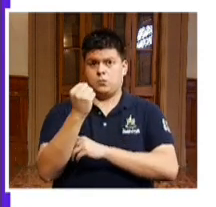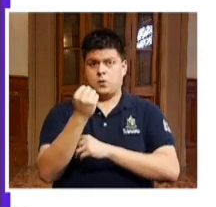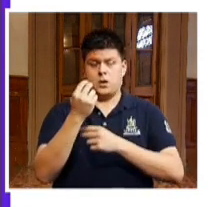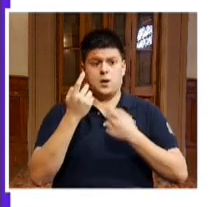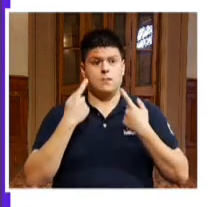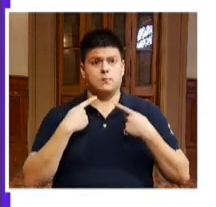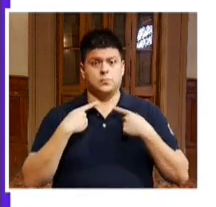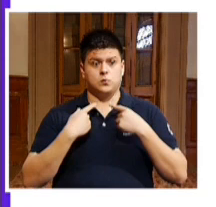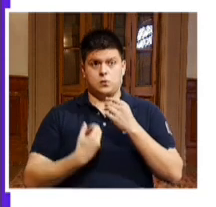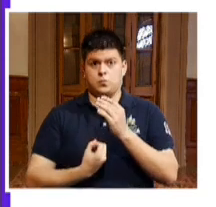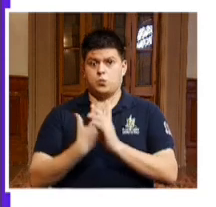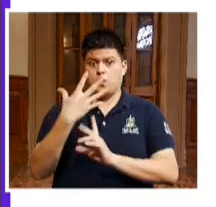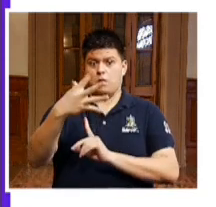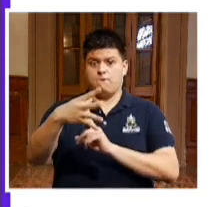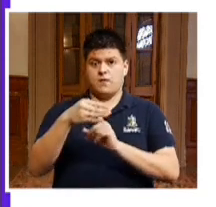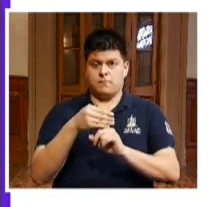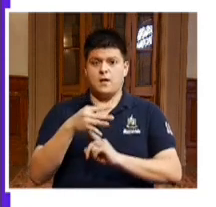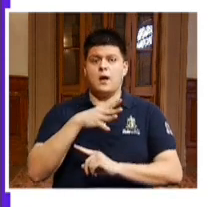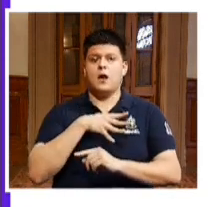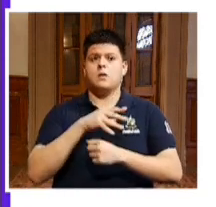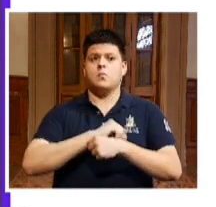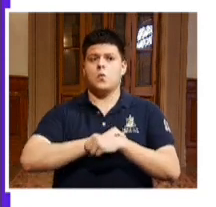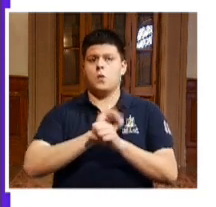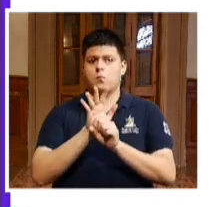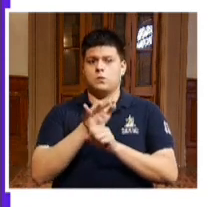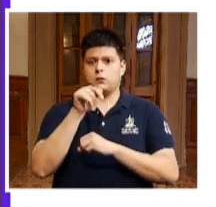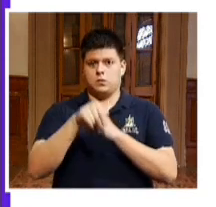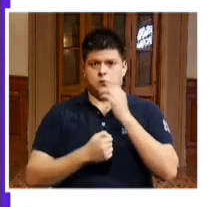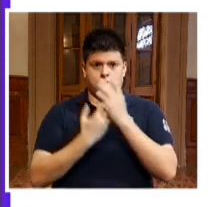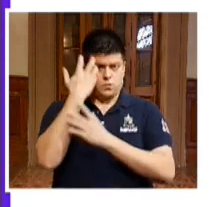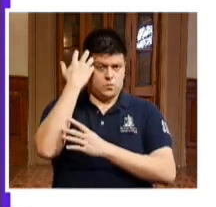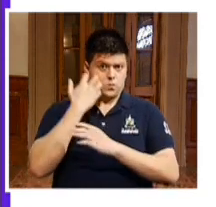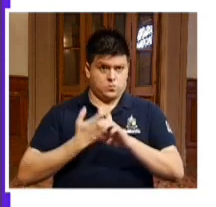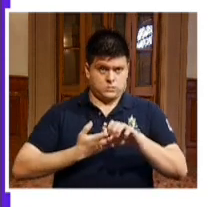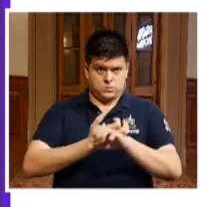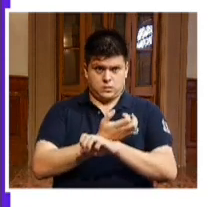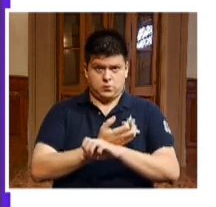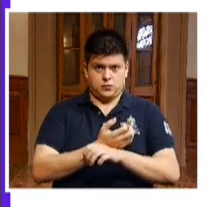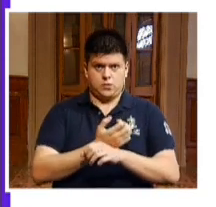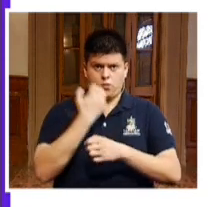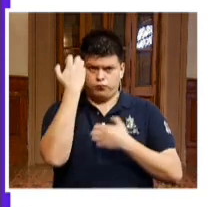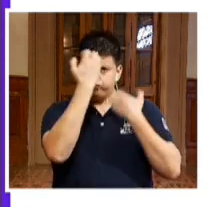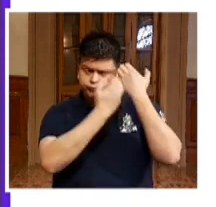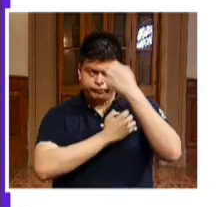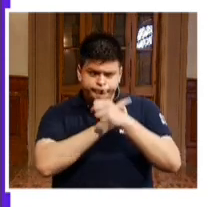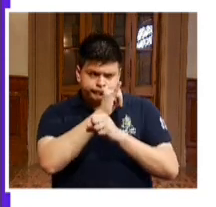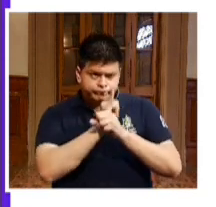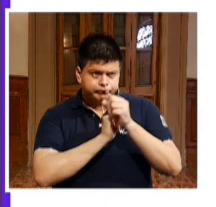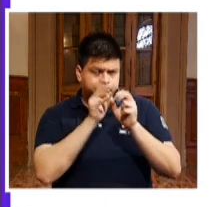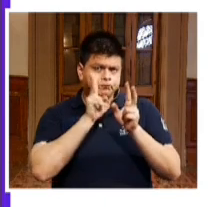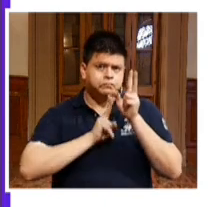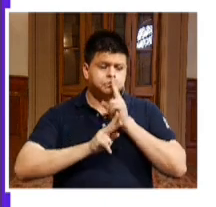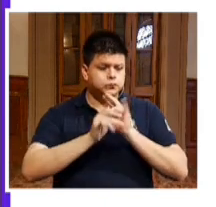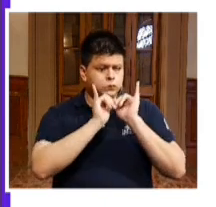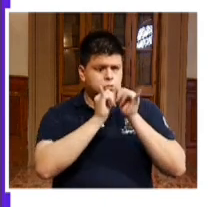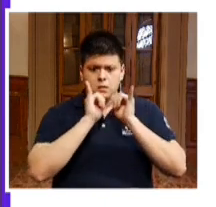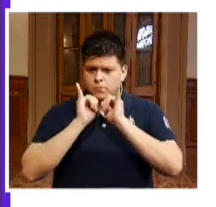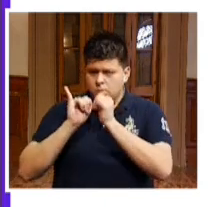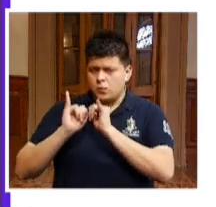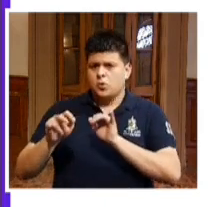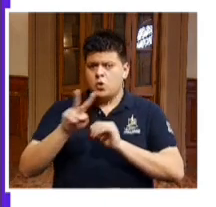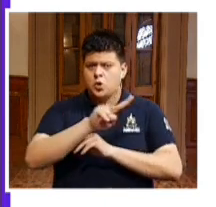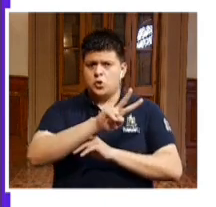679 casos nuevos de COVID-19 en nuestro estado. Se han estudiado en Nuevo León